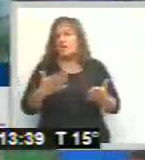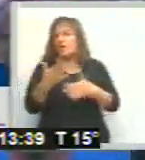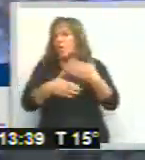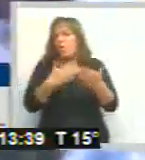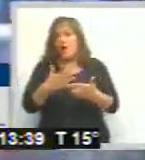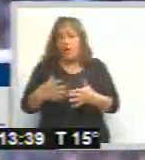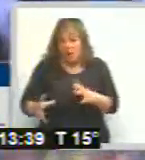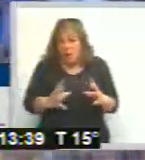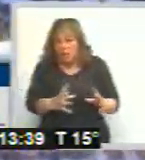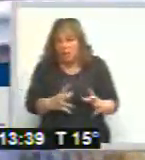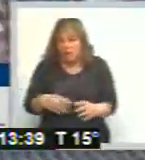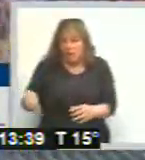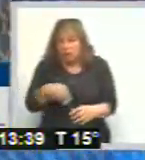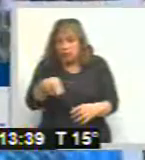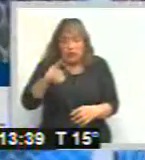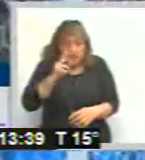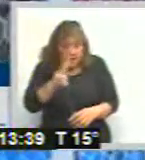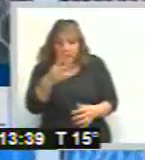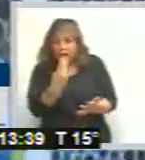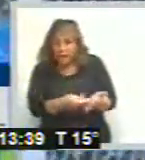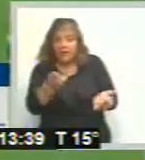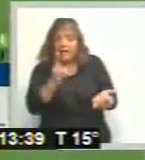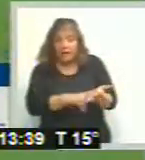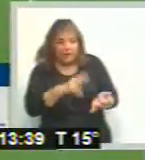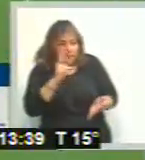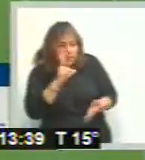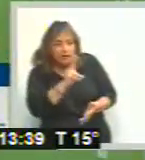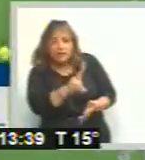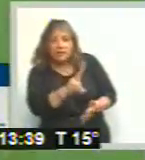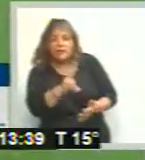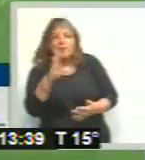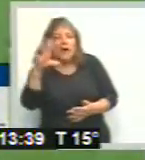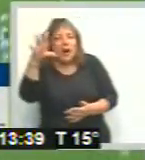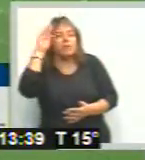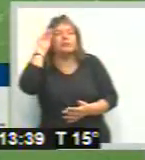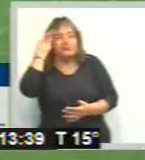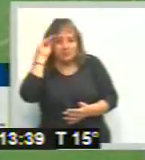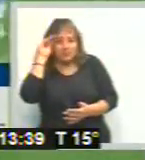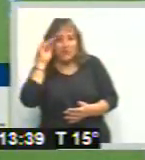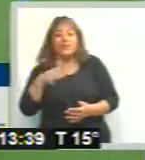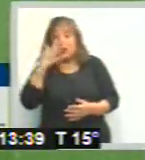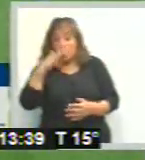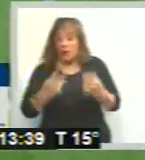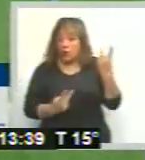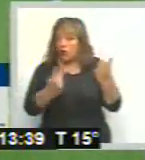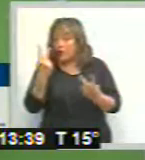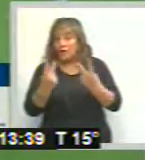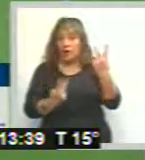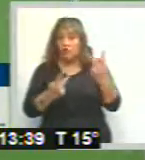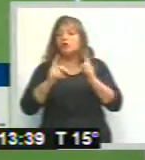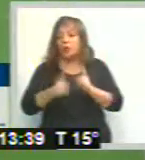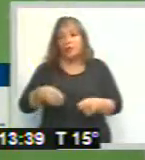pelota parada. Ahí está la reiteración para hacer un cuadro y guardarla. Después 2-2 a través de